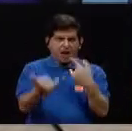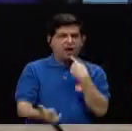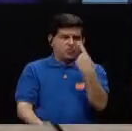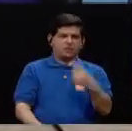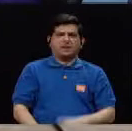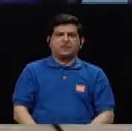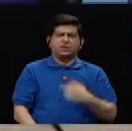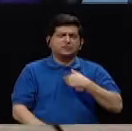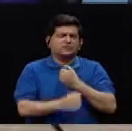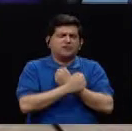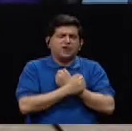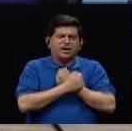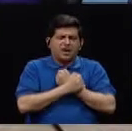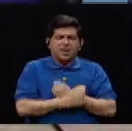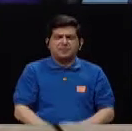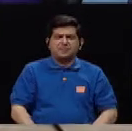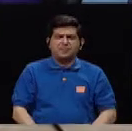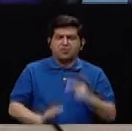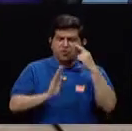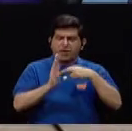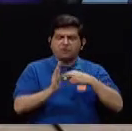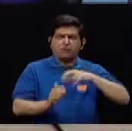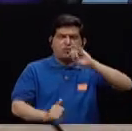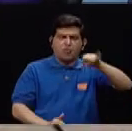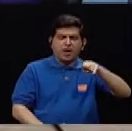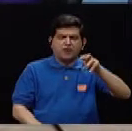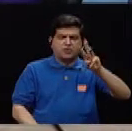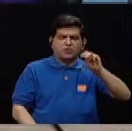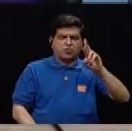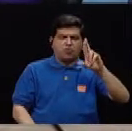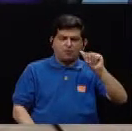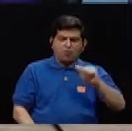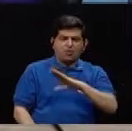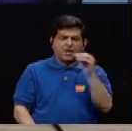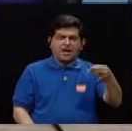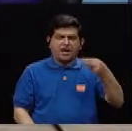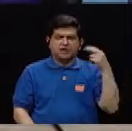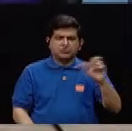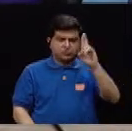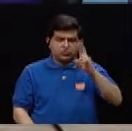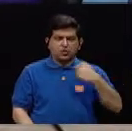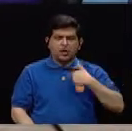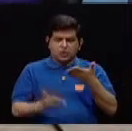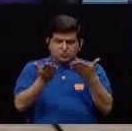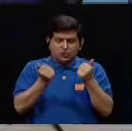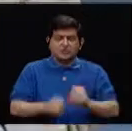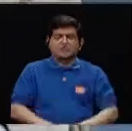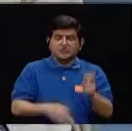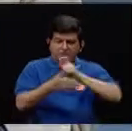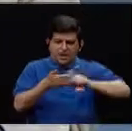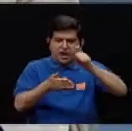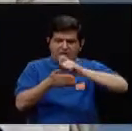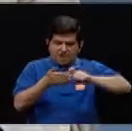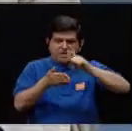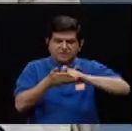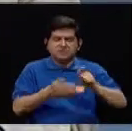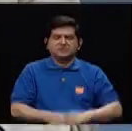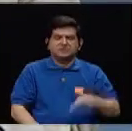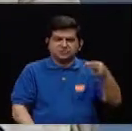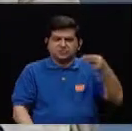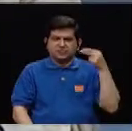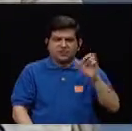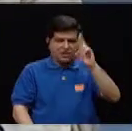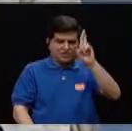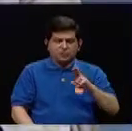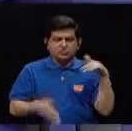puedo decir que amo la figura de Juanito Mora, claro, y amo la historia de Costa Rica, sí, quiero ser historiadora. Claro. Me encantaría, todavía tengo chance, creo.